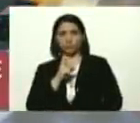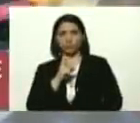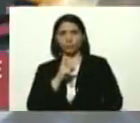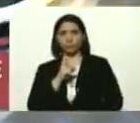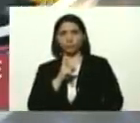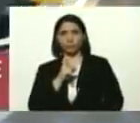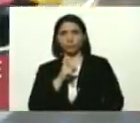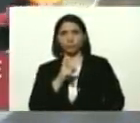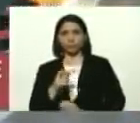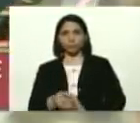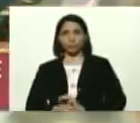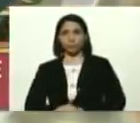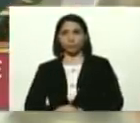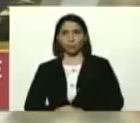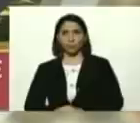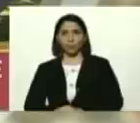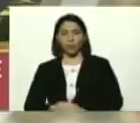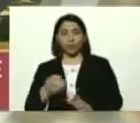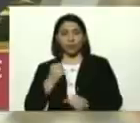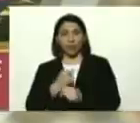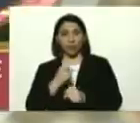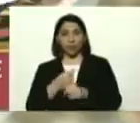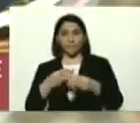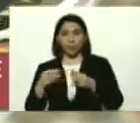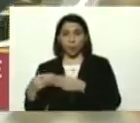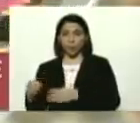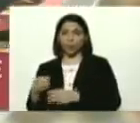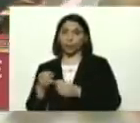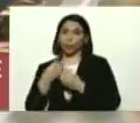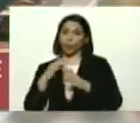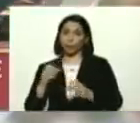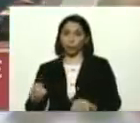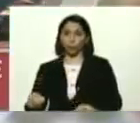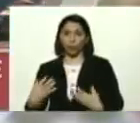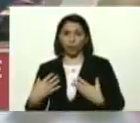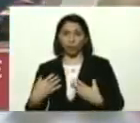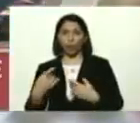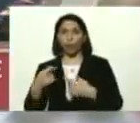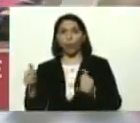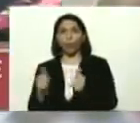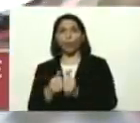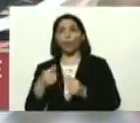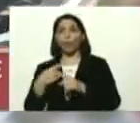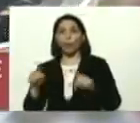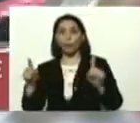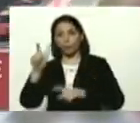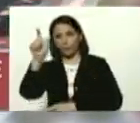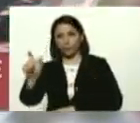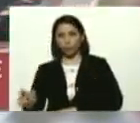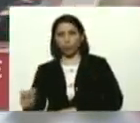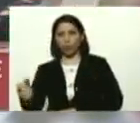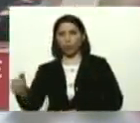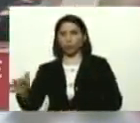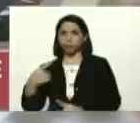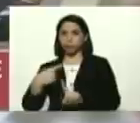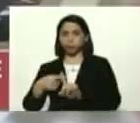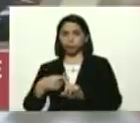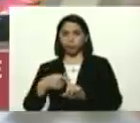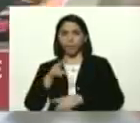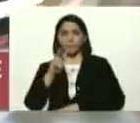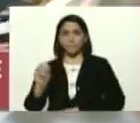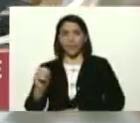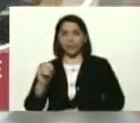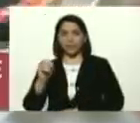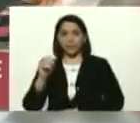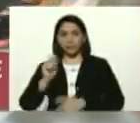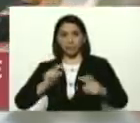es empleada pública y, bueno, se contagió en contacto con otro caso positivo. Finalmente, de los 20 casos del